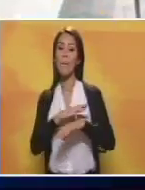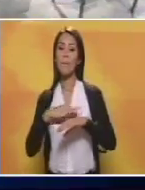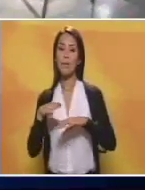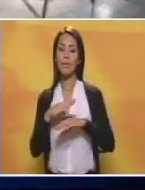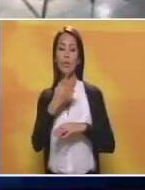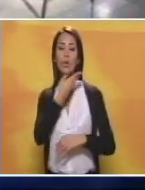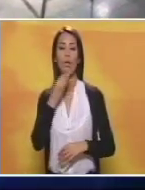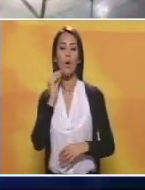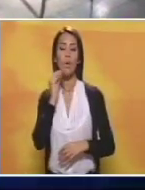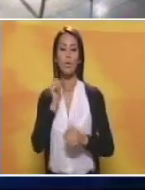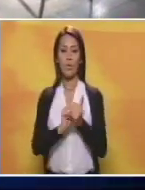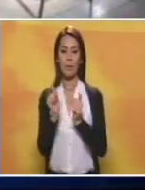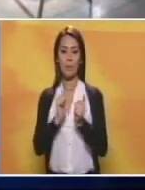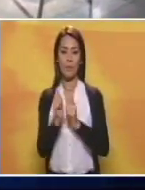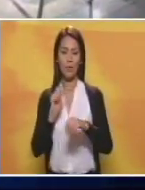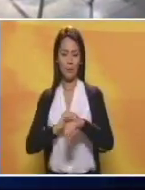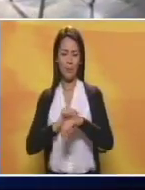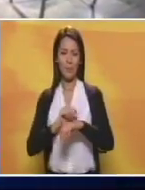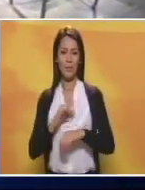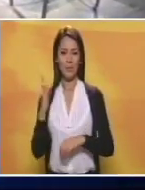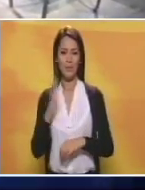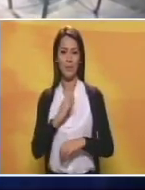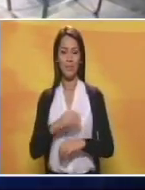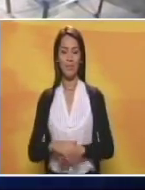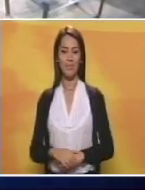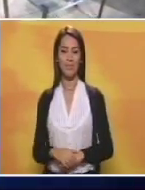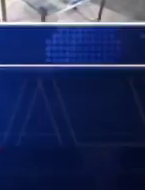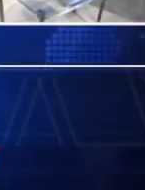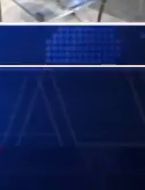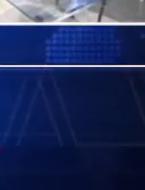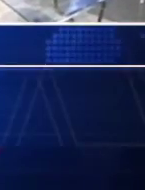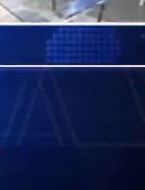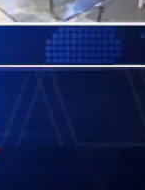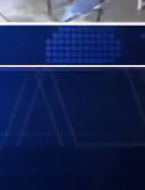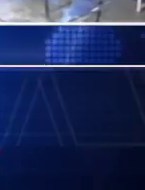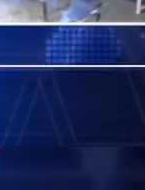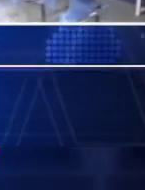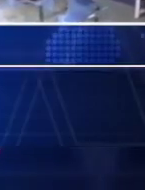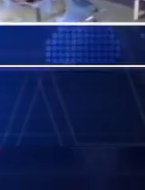la Juventud y el Deporte. Eso será en minutos, no se aparten.